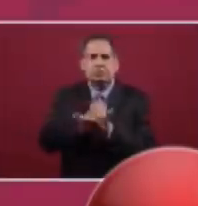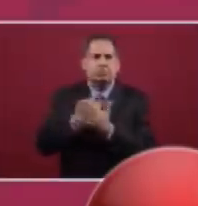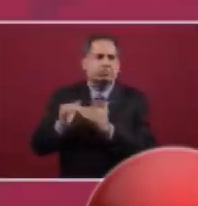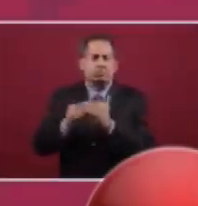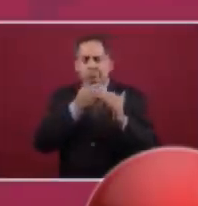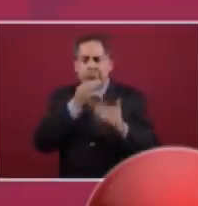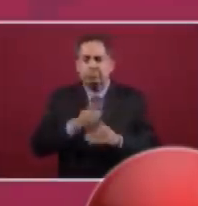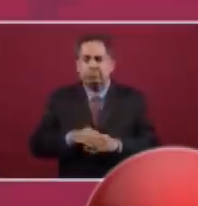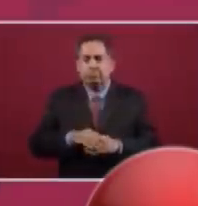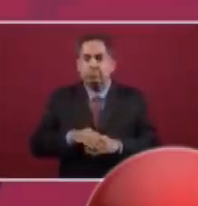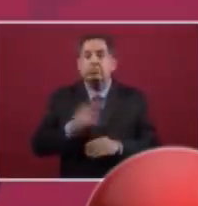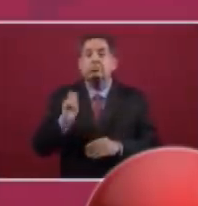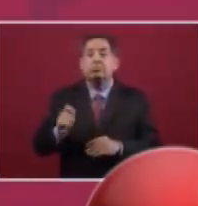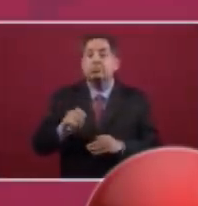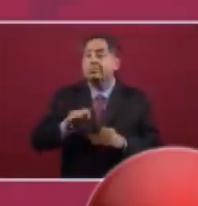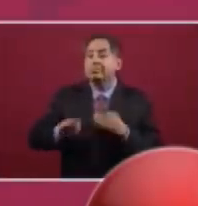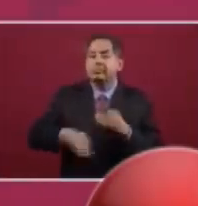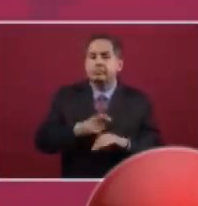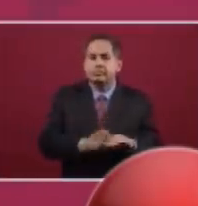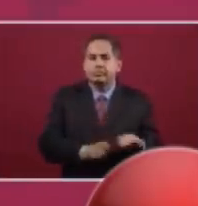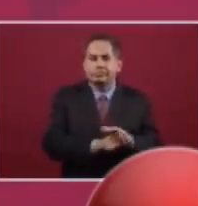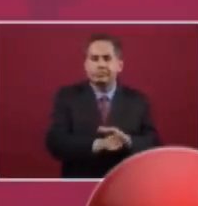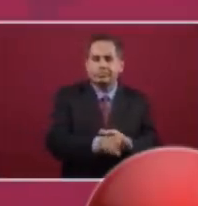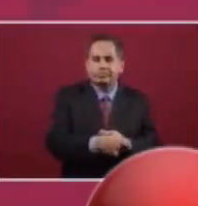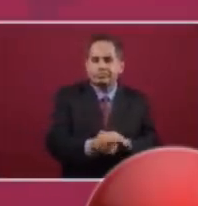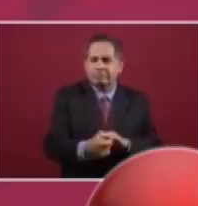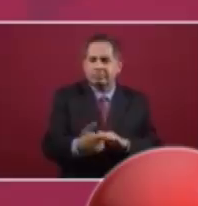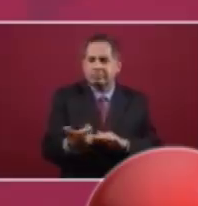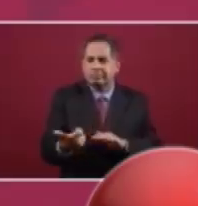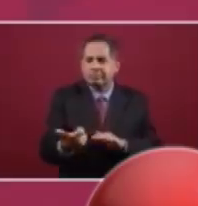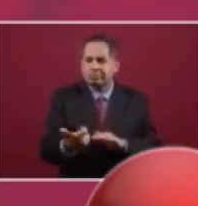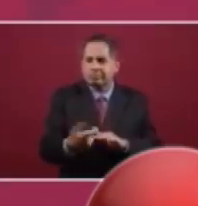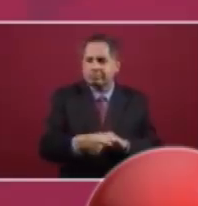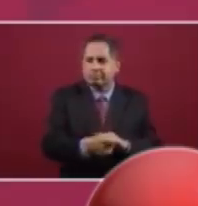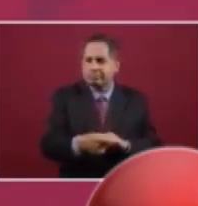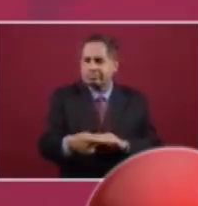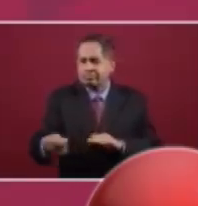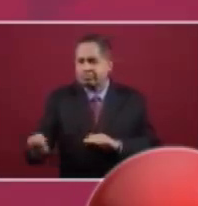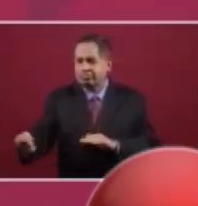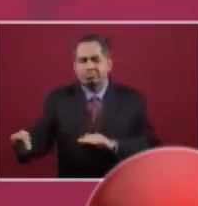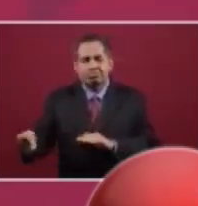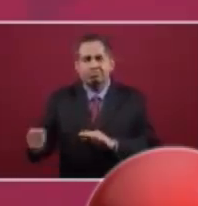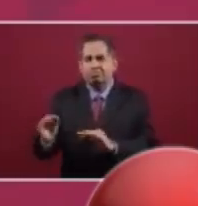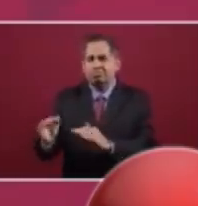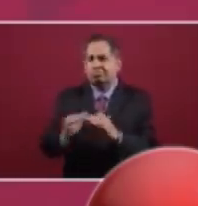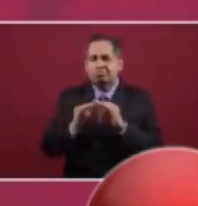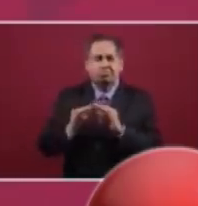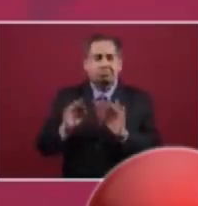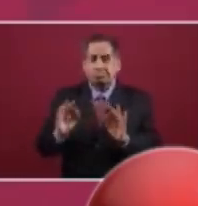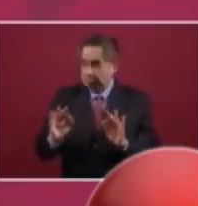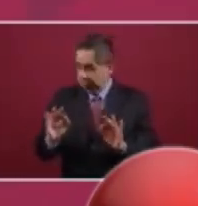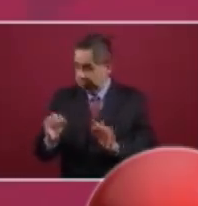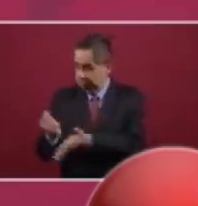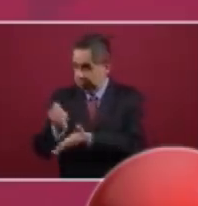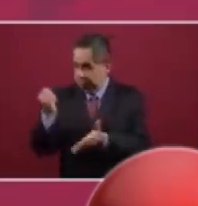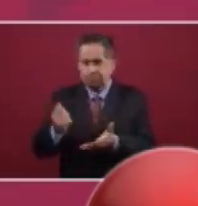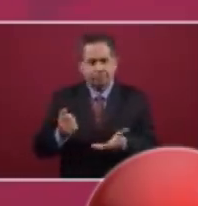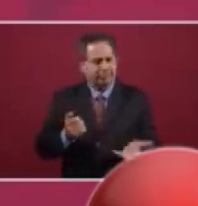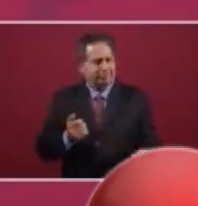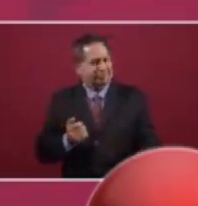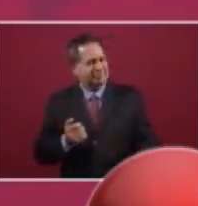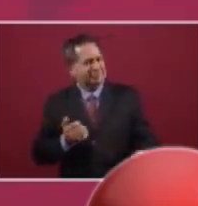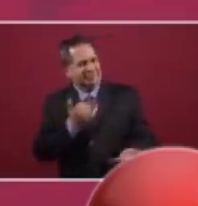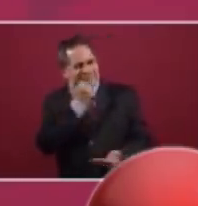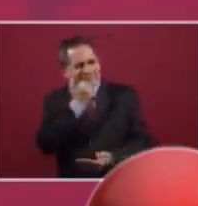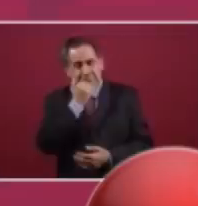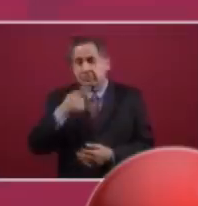A todos les repartía, porque no les importaba tener un presupuesto como